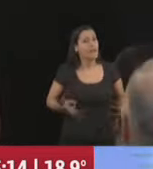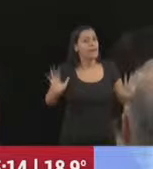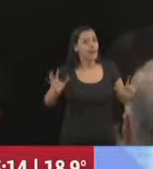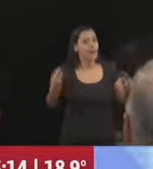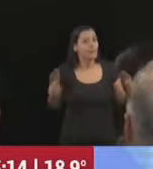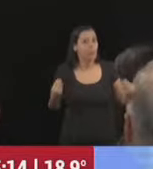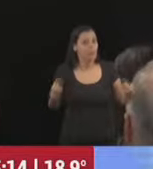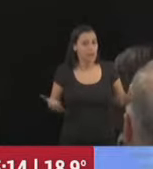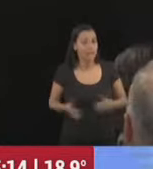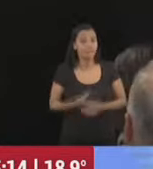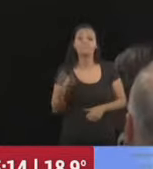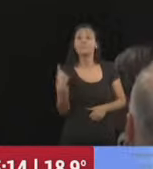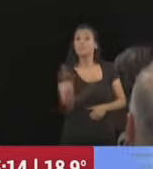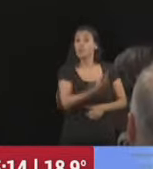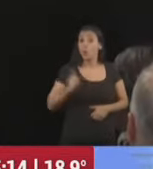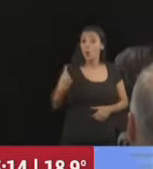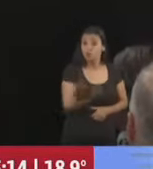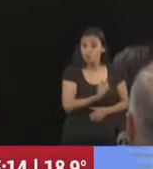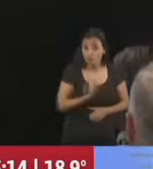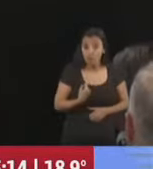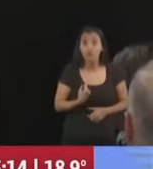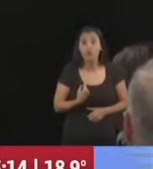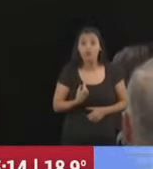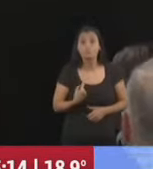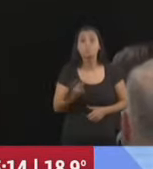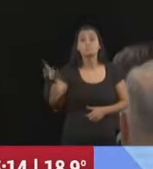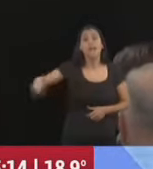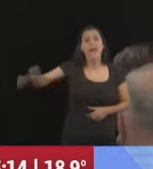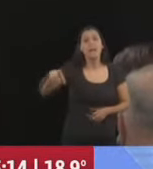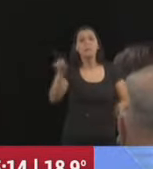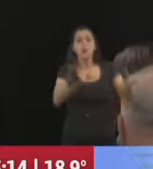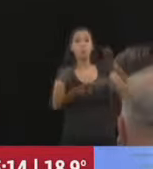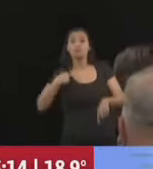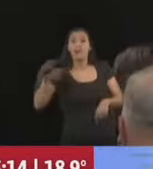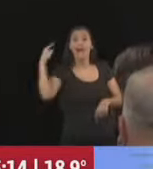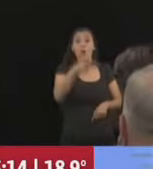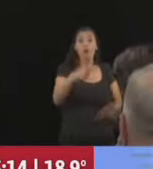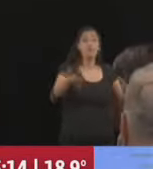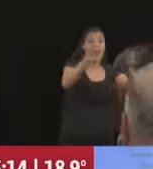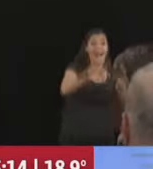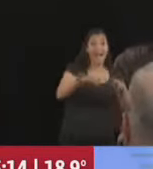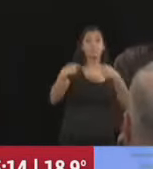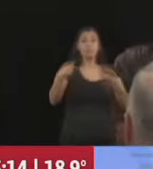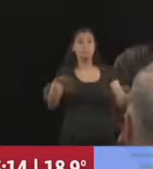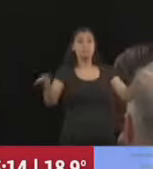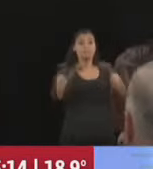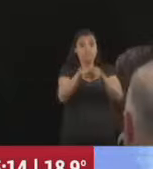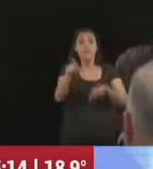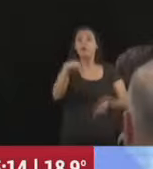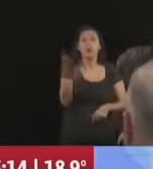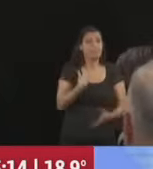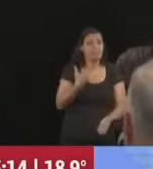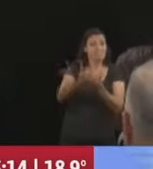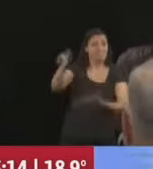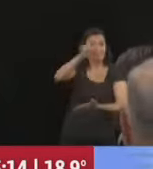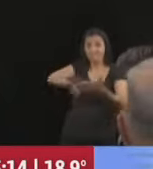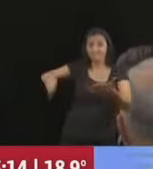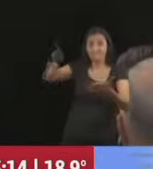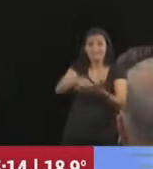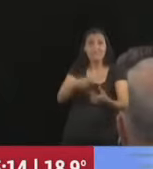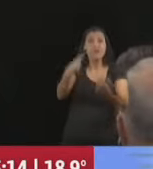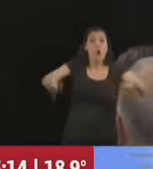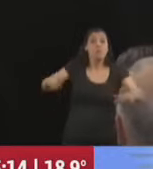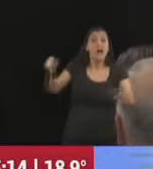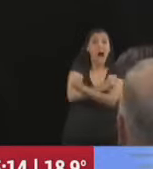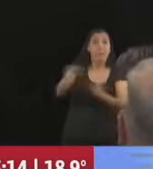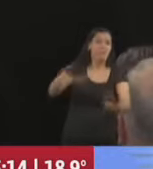y creo que a veces también hay que escuchar. El problema en la República Argentina que hemos tenido es que no nos escuchamos, que creemos que nuestra verdad es